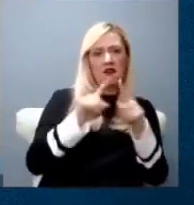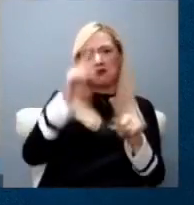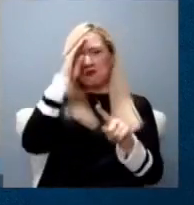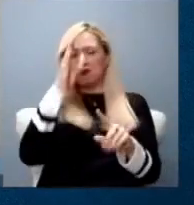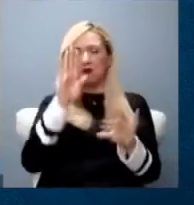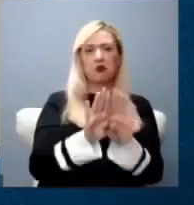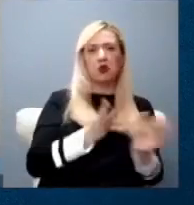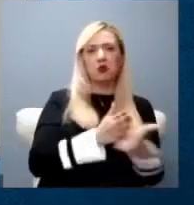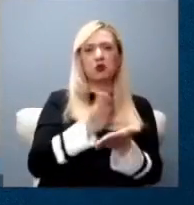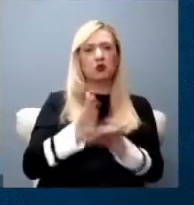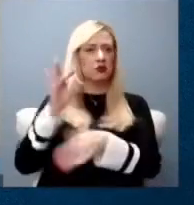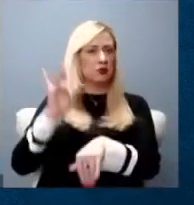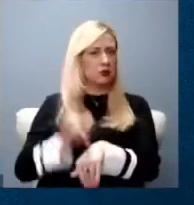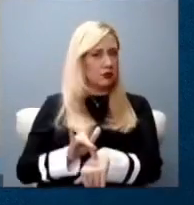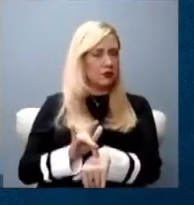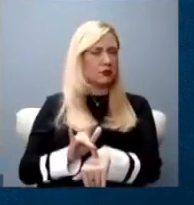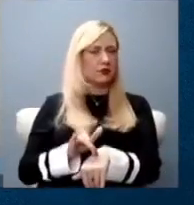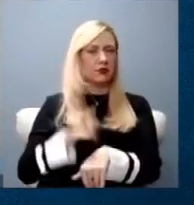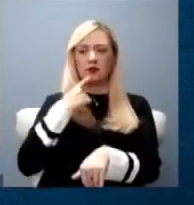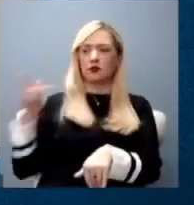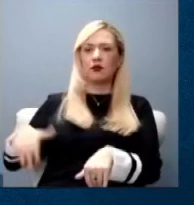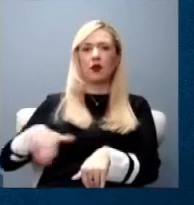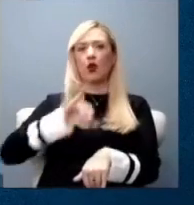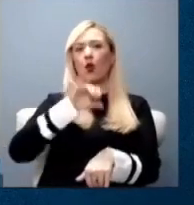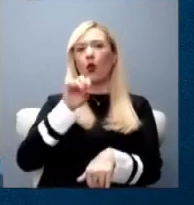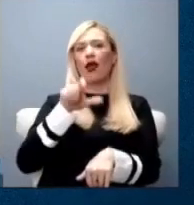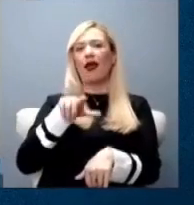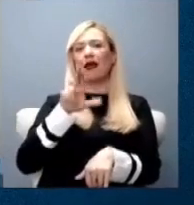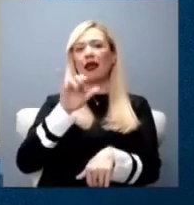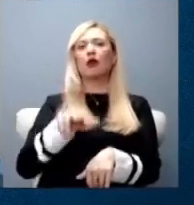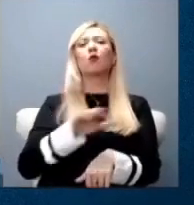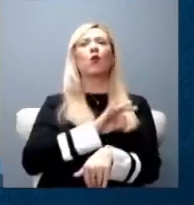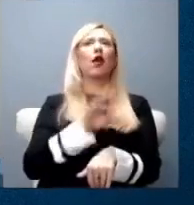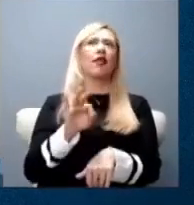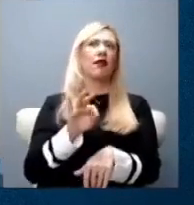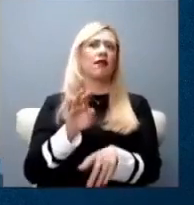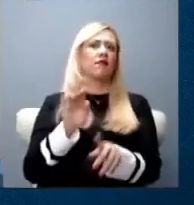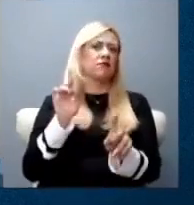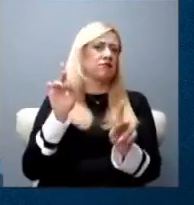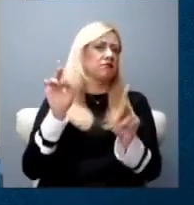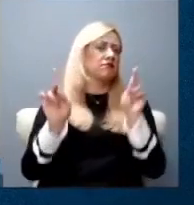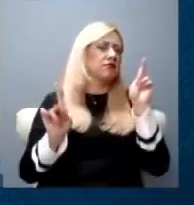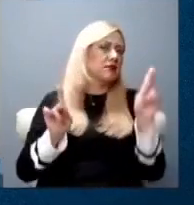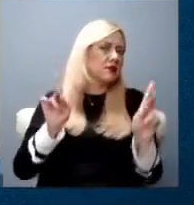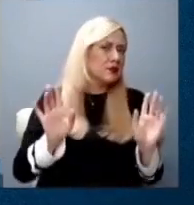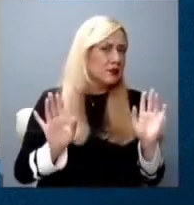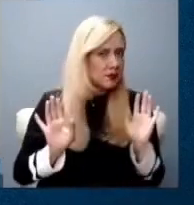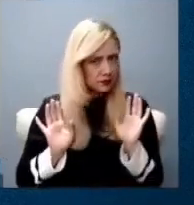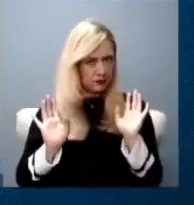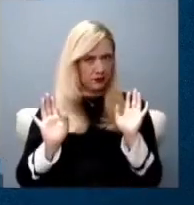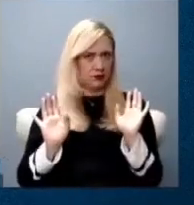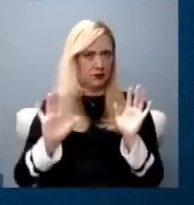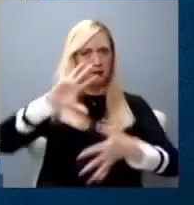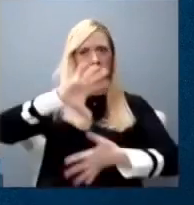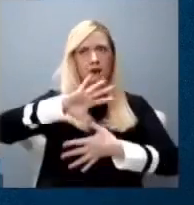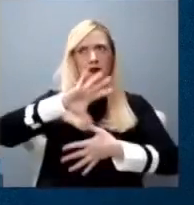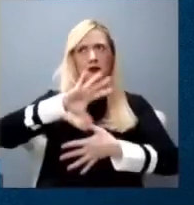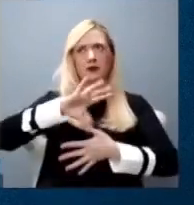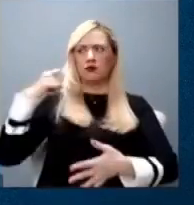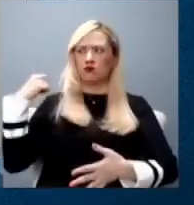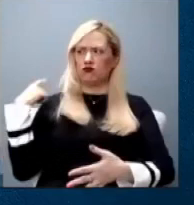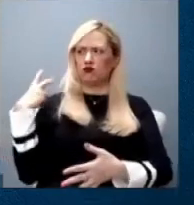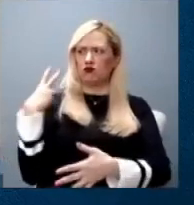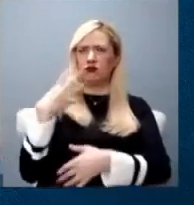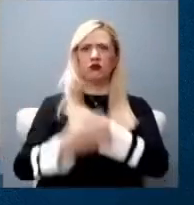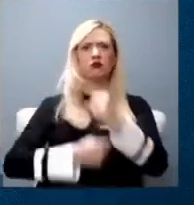muy significativo que mencionó Joaquín, ¿no? La posibilidad de visitas, ¿no? Me parece que el sistema interamericano en los últimos años ha desarrollado